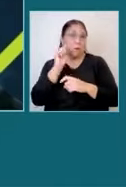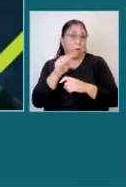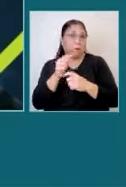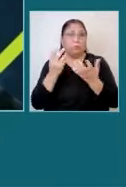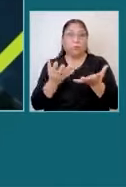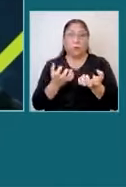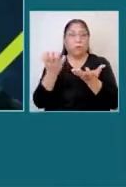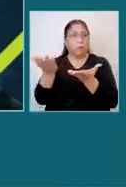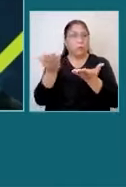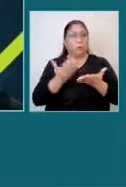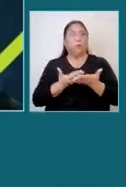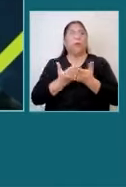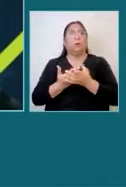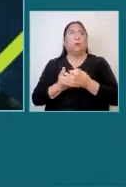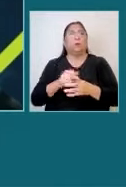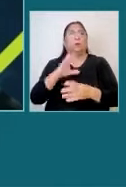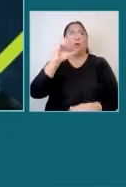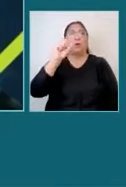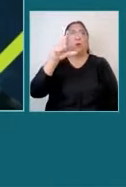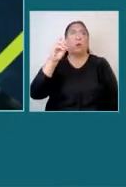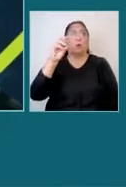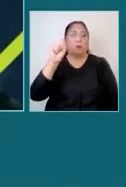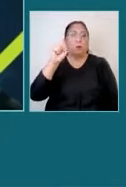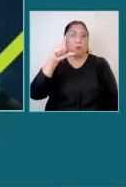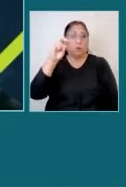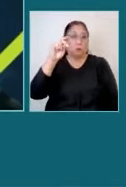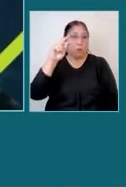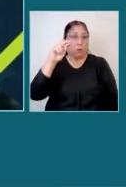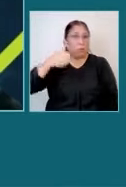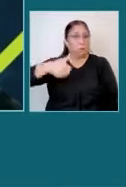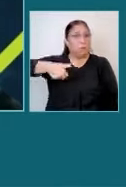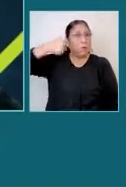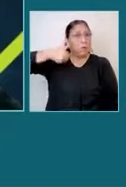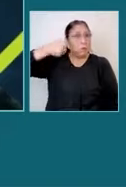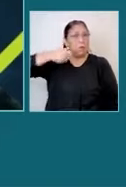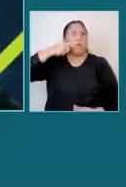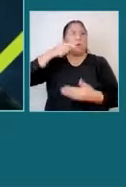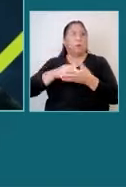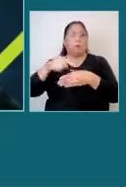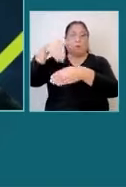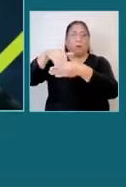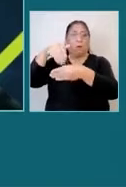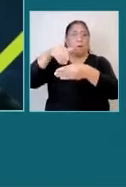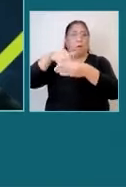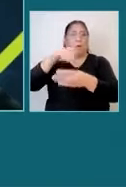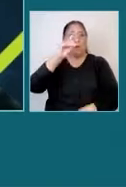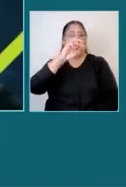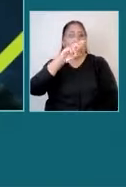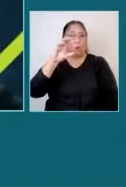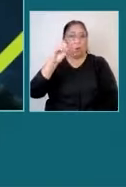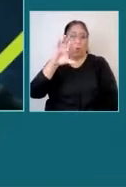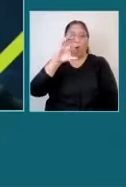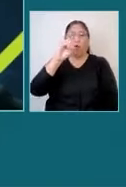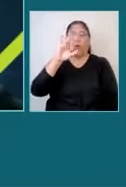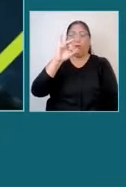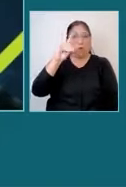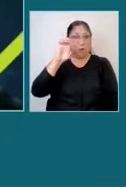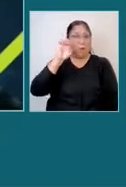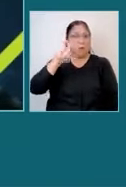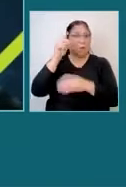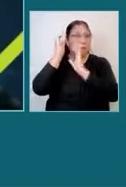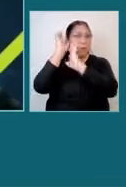queremos invitar al señor Carlos Linares Peñalosa, presidente del directorio del Banco de Desarrollo del Perú, COFIDE, quien presentará